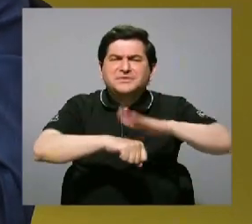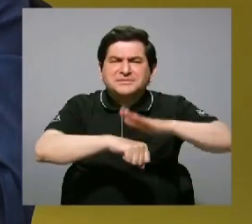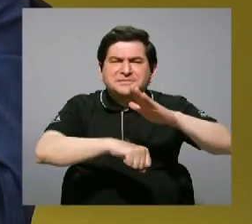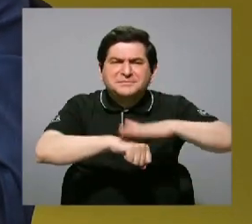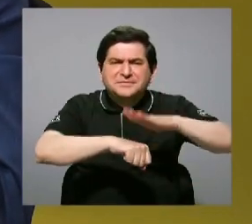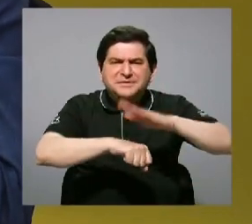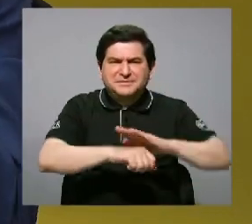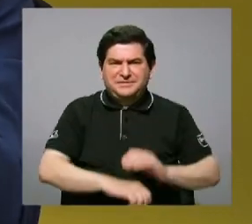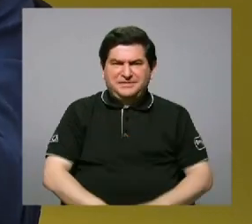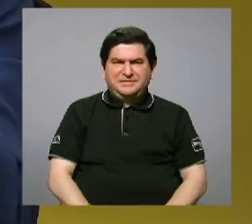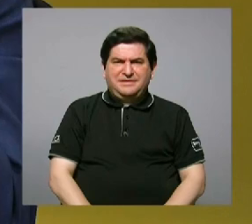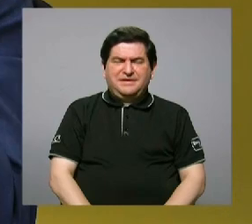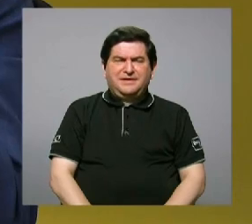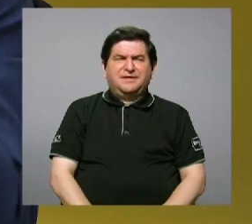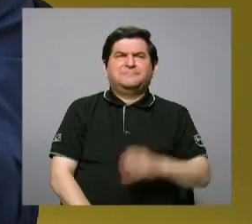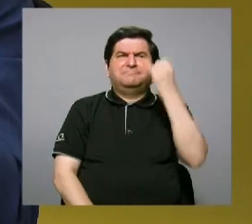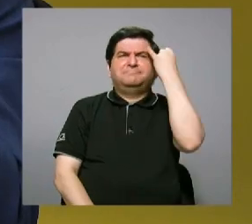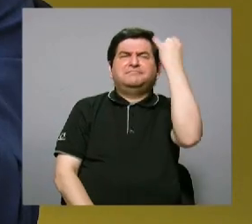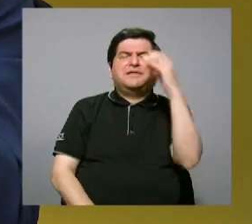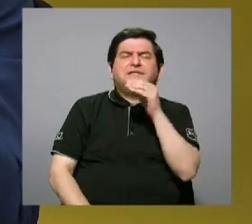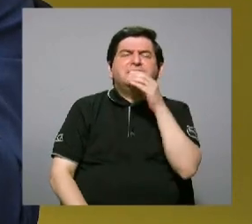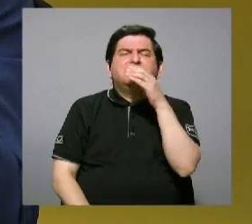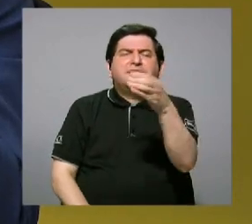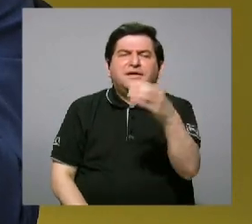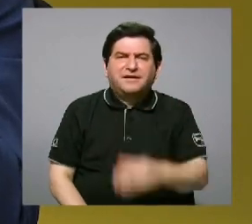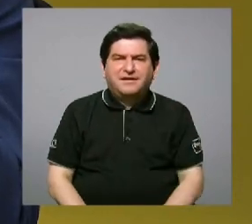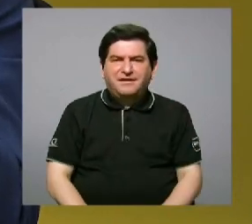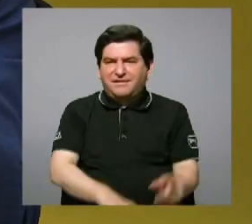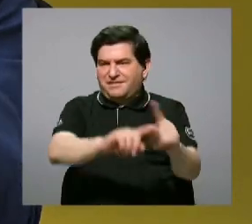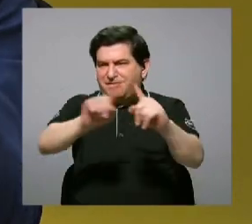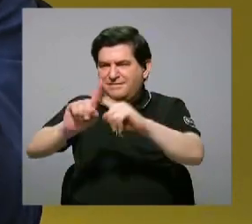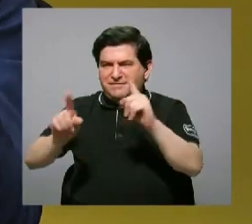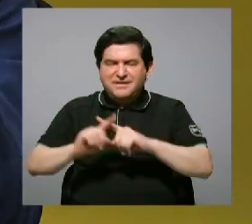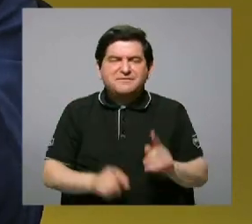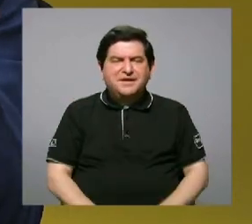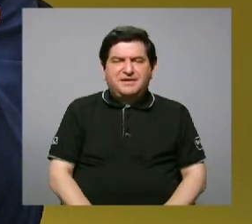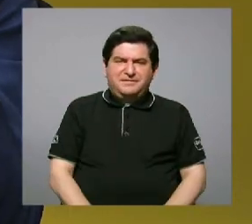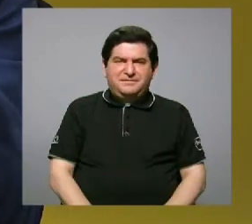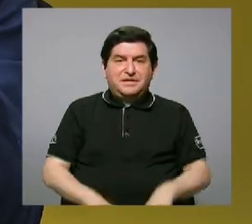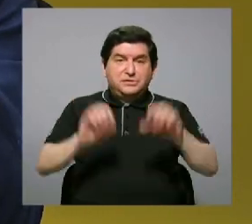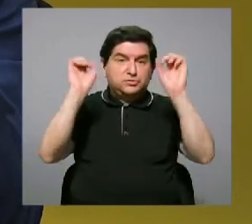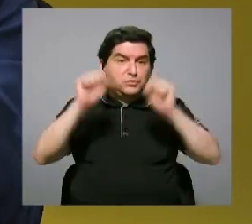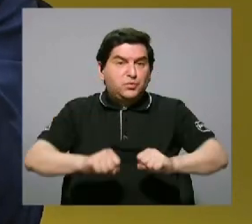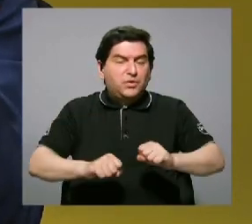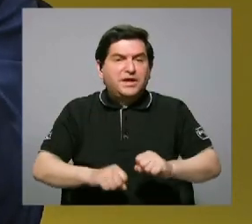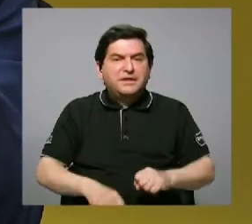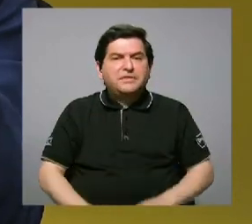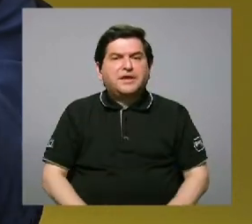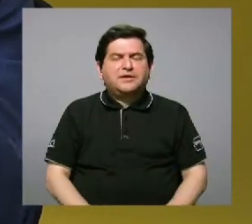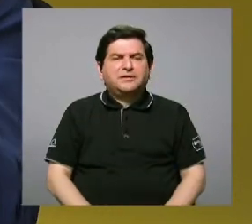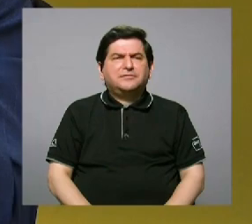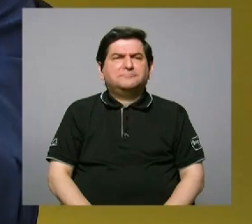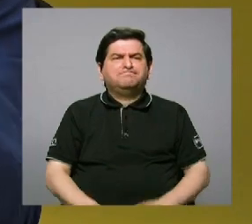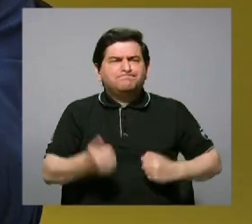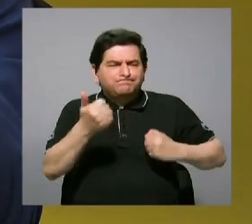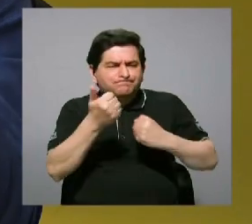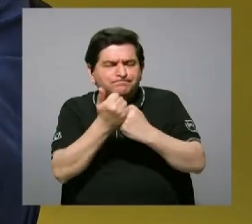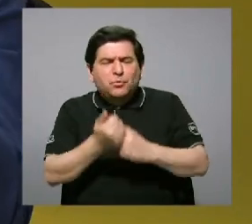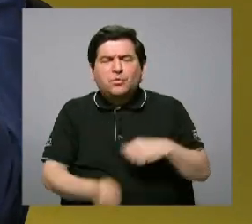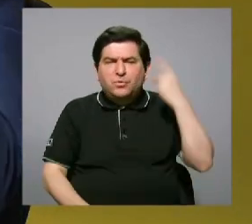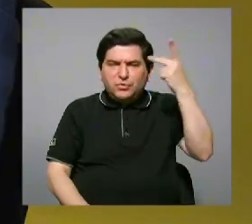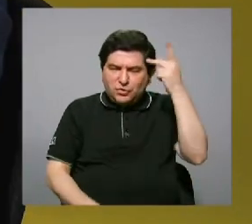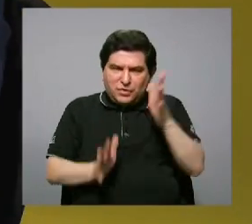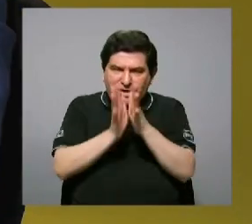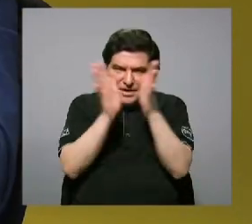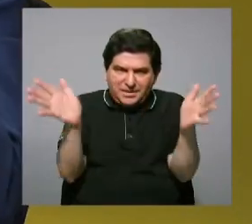para sugerir varias vertientes que podría tener algún esfuerzo de política pública, que desde